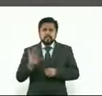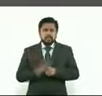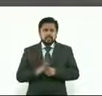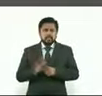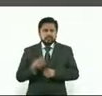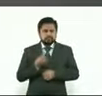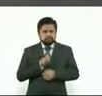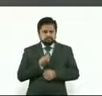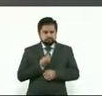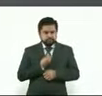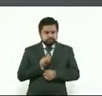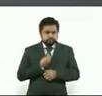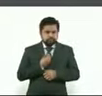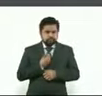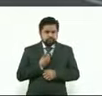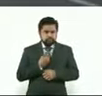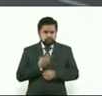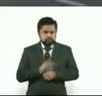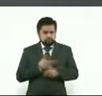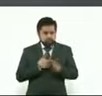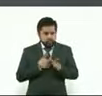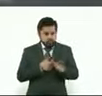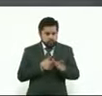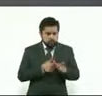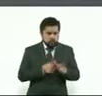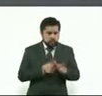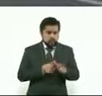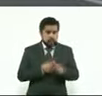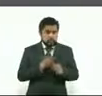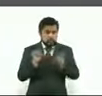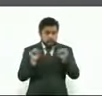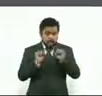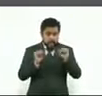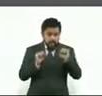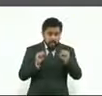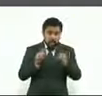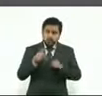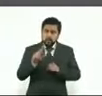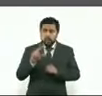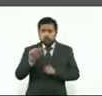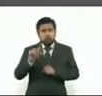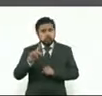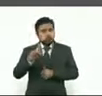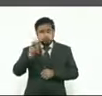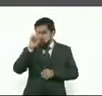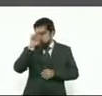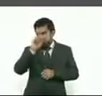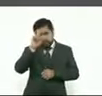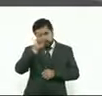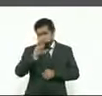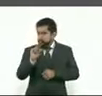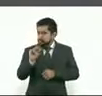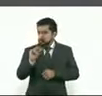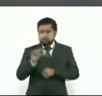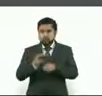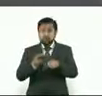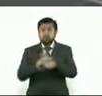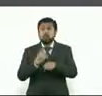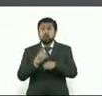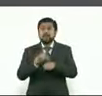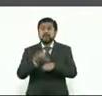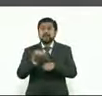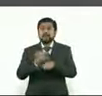más seguido, ¿no? Pero no es lo ideal. Sí, no es lo ideal. Y aparte, bueno, sí, el cuerpo te cobra